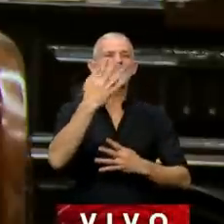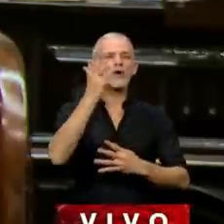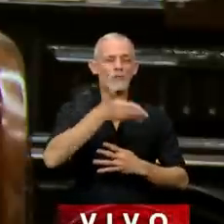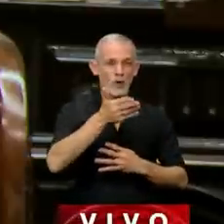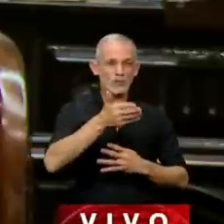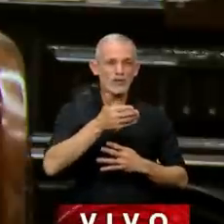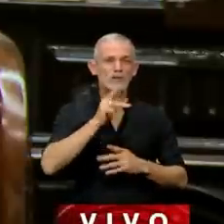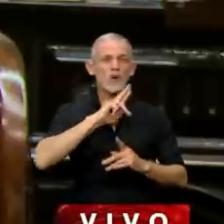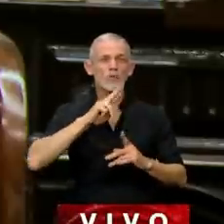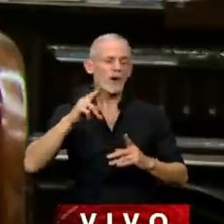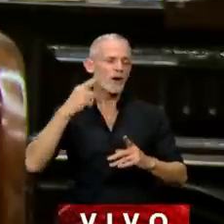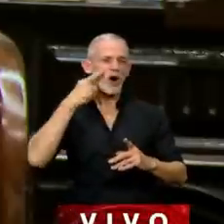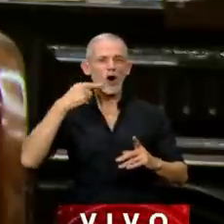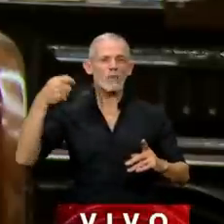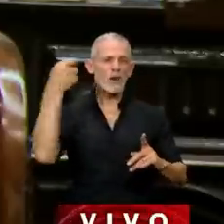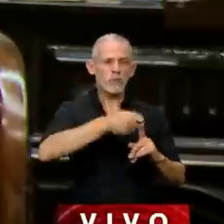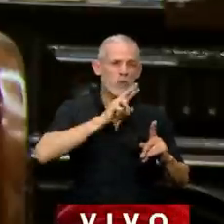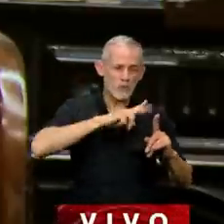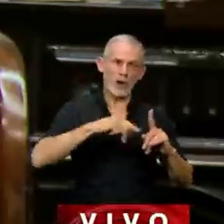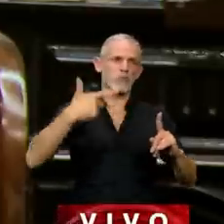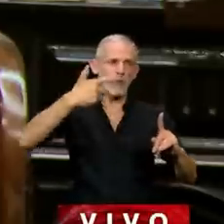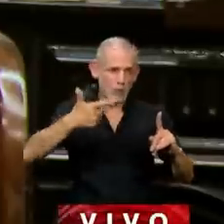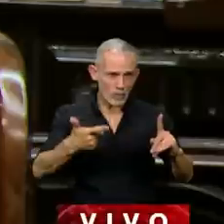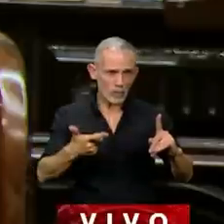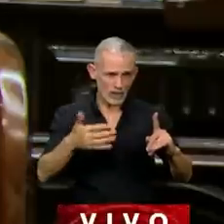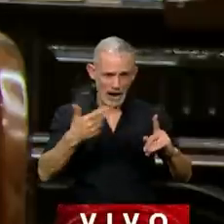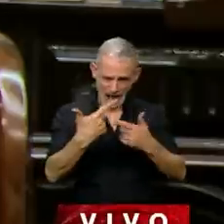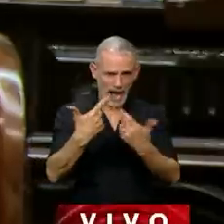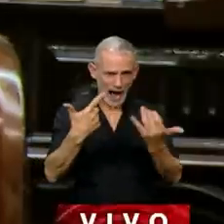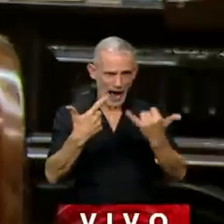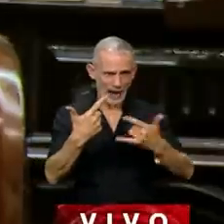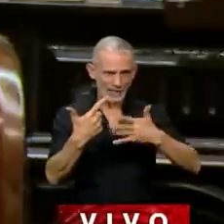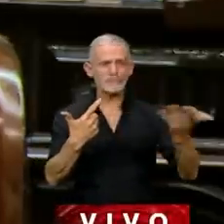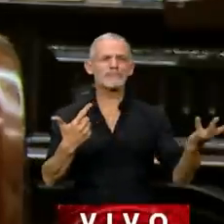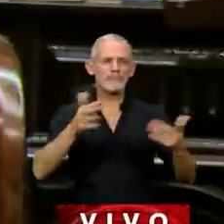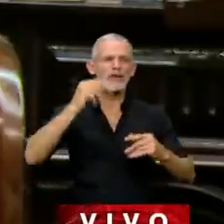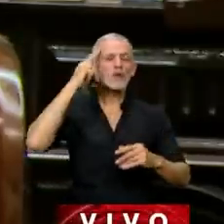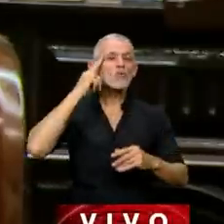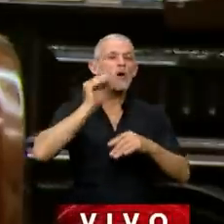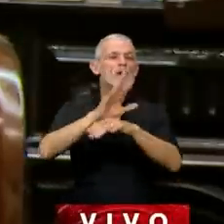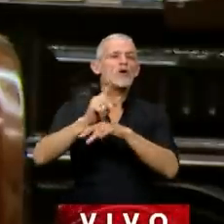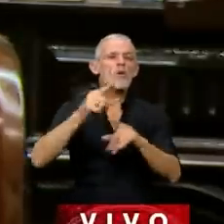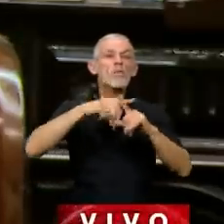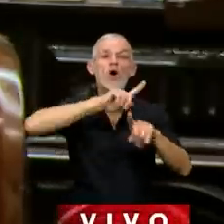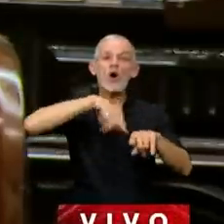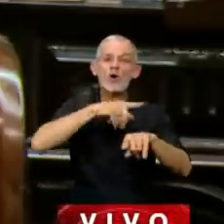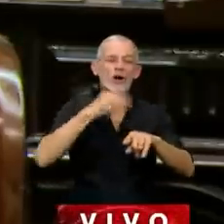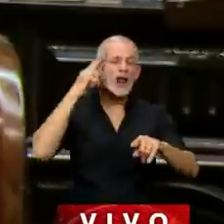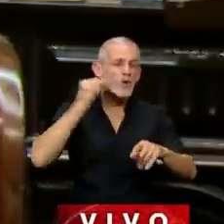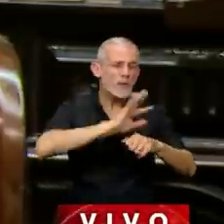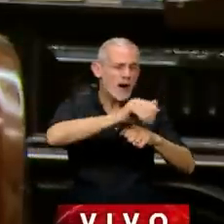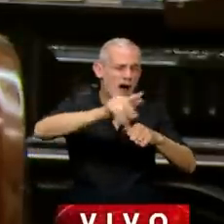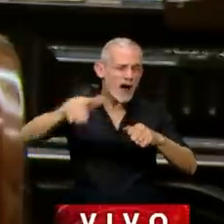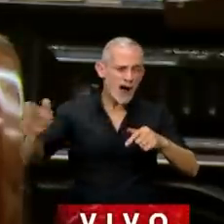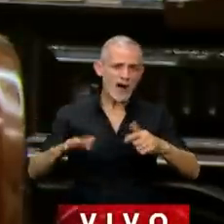de femicidio se cometen mediante arma de fuego, es cierto, pero le quiero decir que 9 robos por hora se cometen en